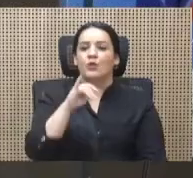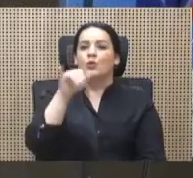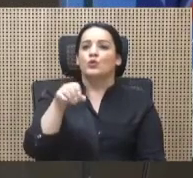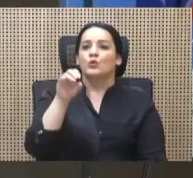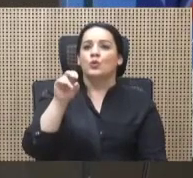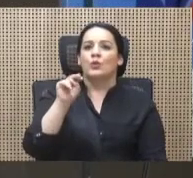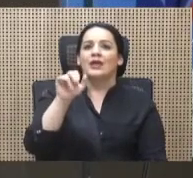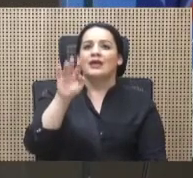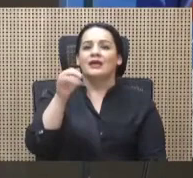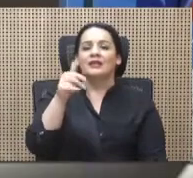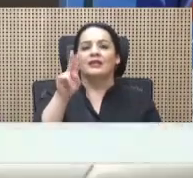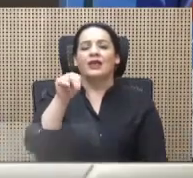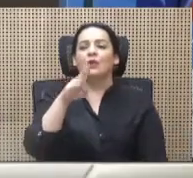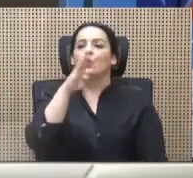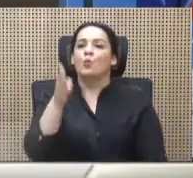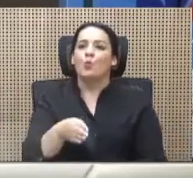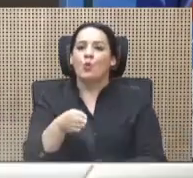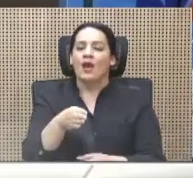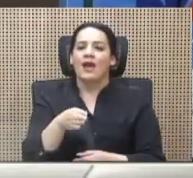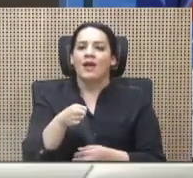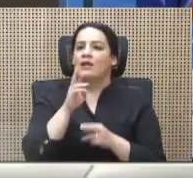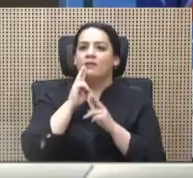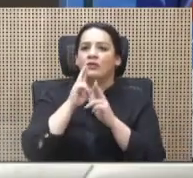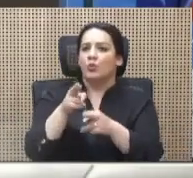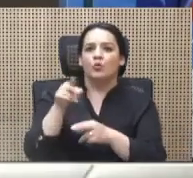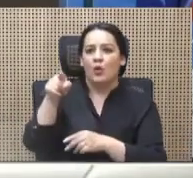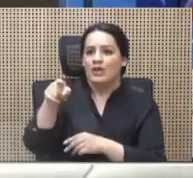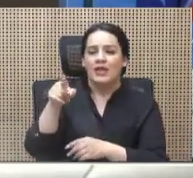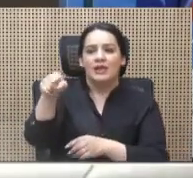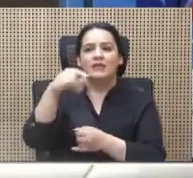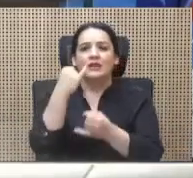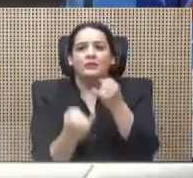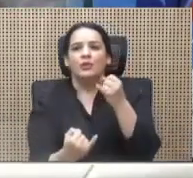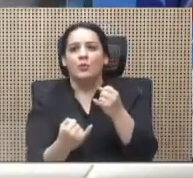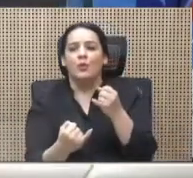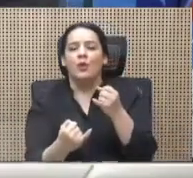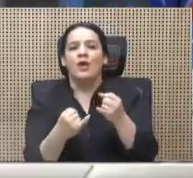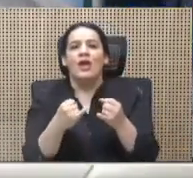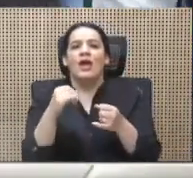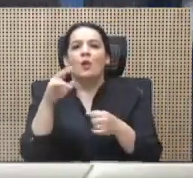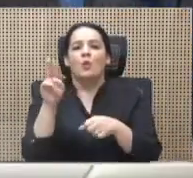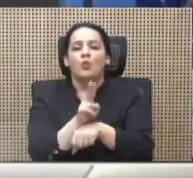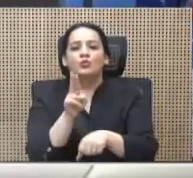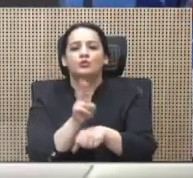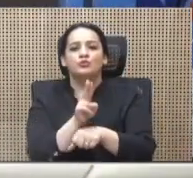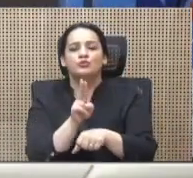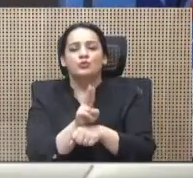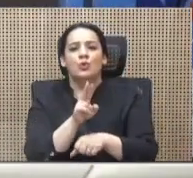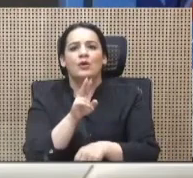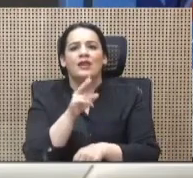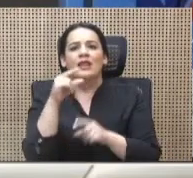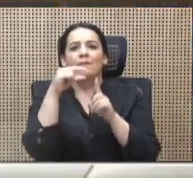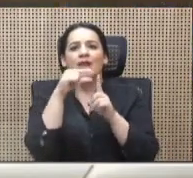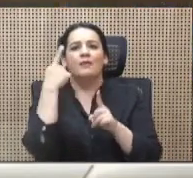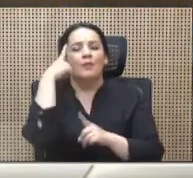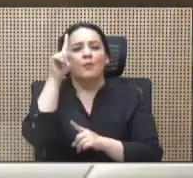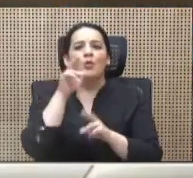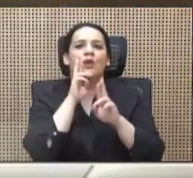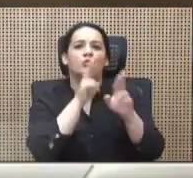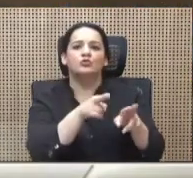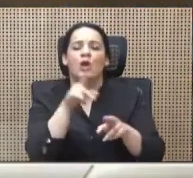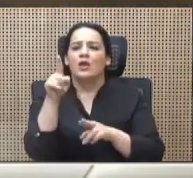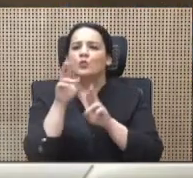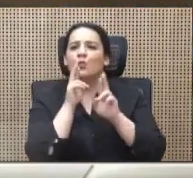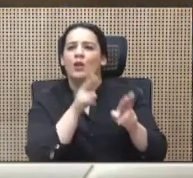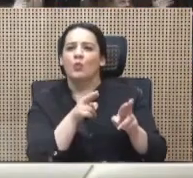la aludió y al final ella terminó haciendo uso de la palabra por alusión. De ahí, yo no sé, es una alusión